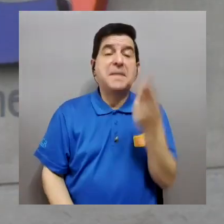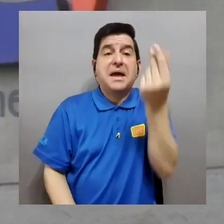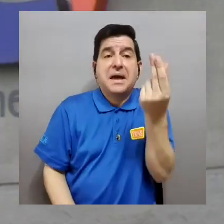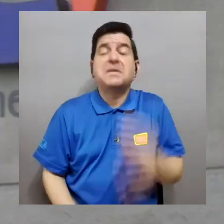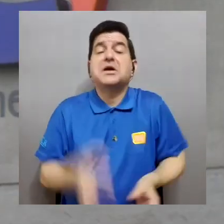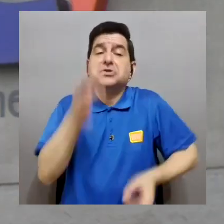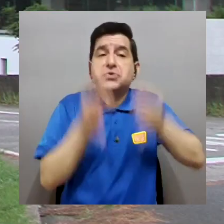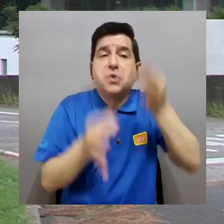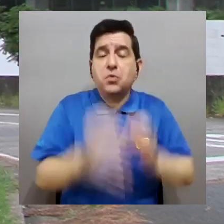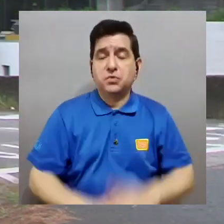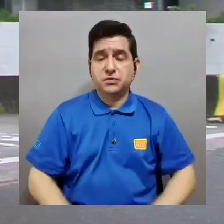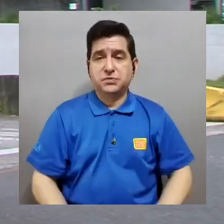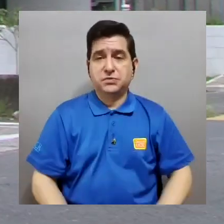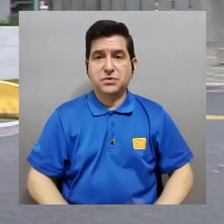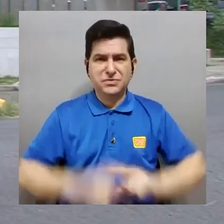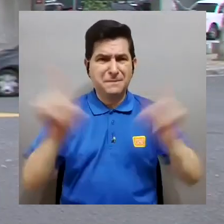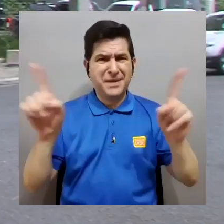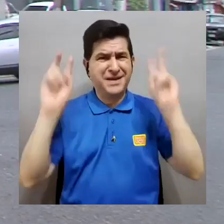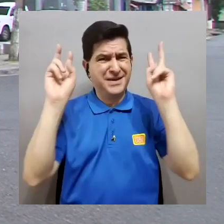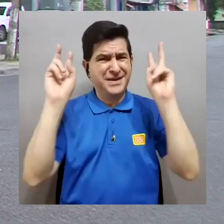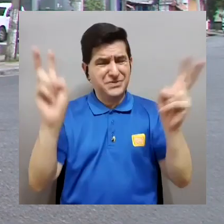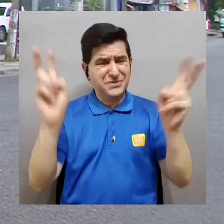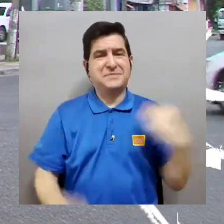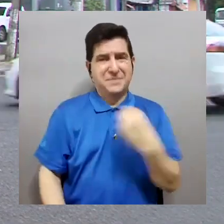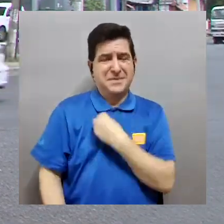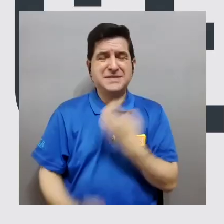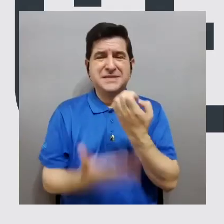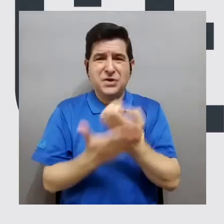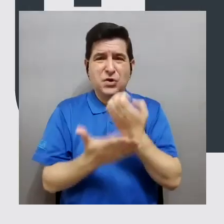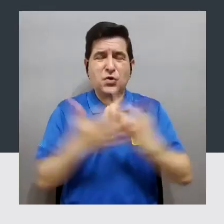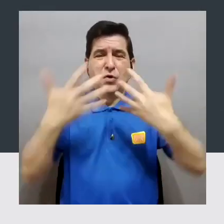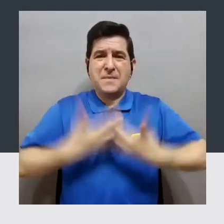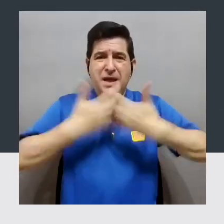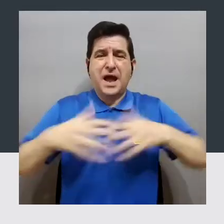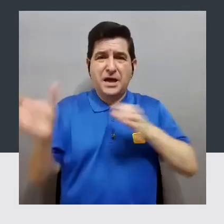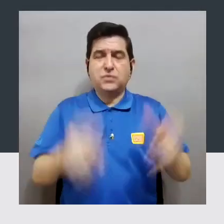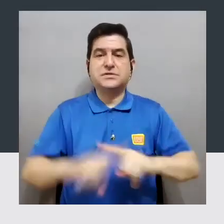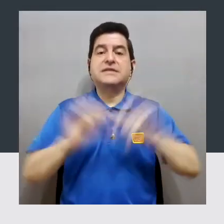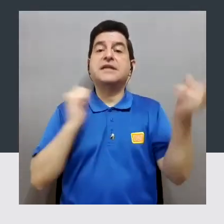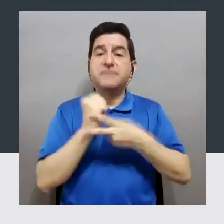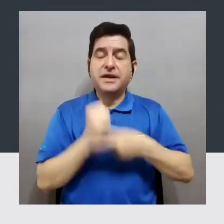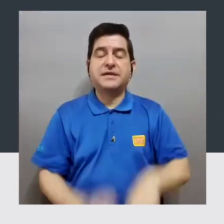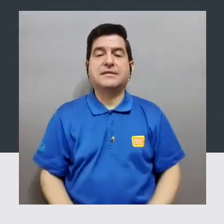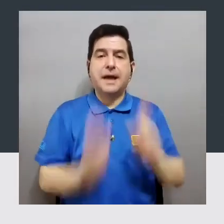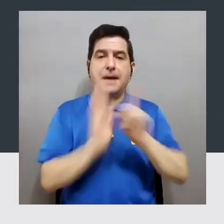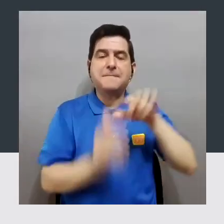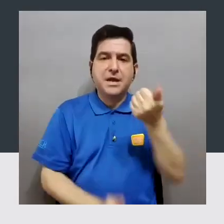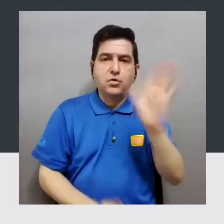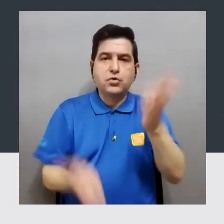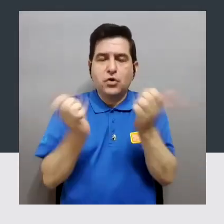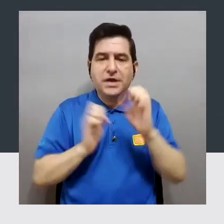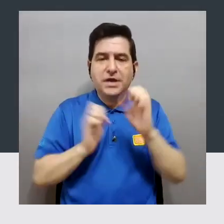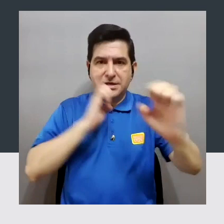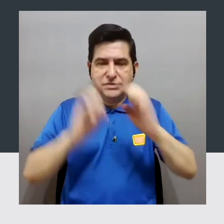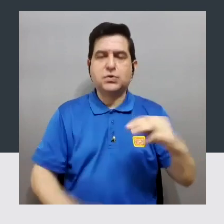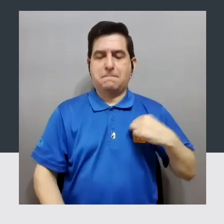precios sean justos y tal, pero eso es un tema del Ministerio de Economía, Industria y Comercio. En varias ocasiones, Minuto 15 intentó obtener una